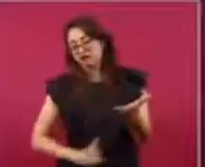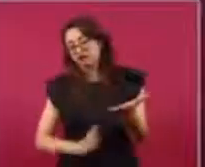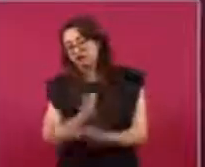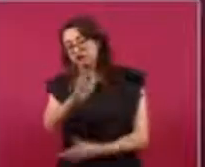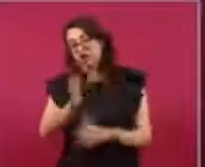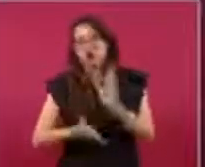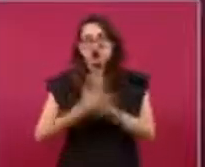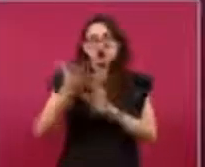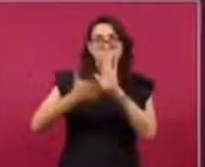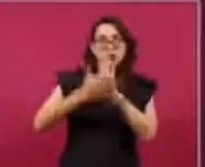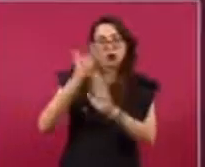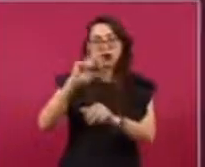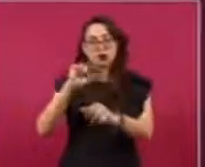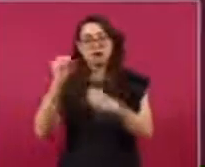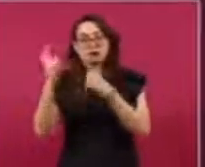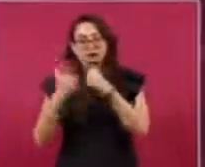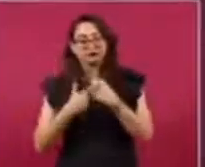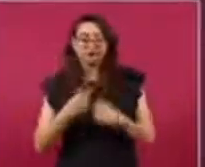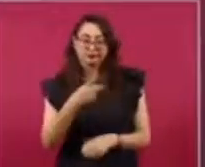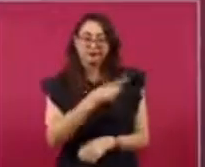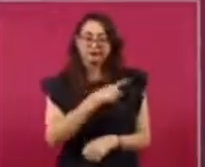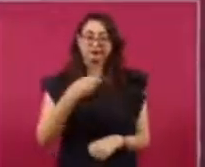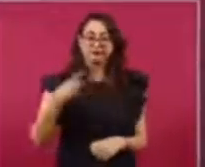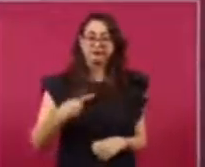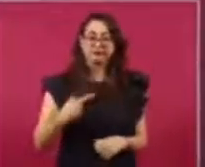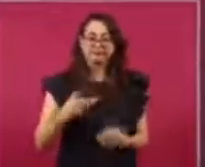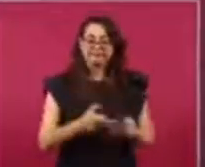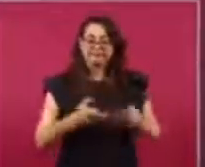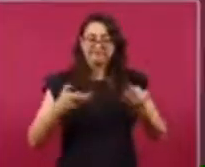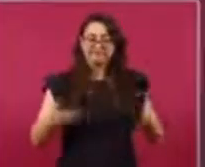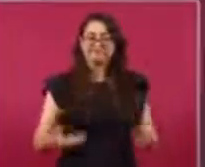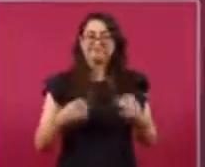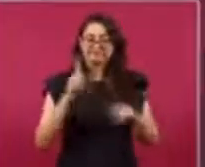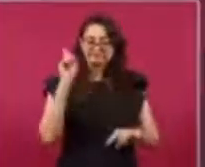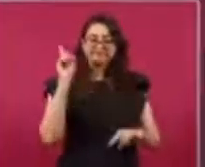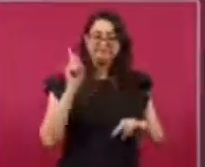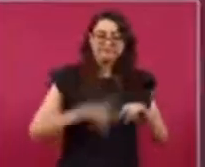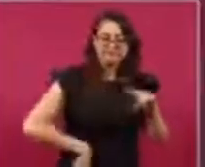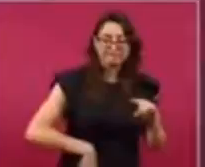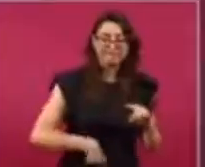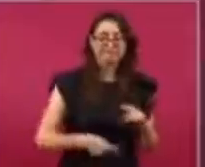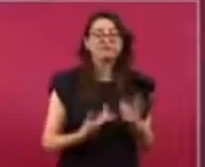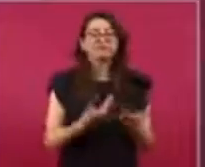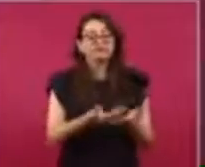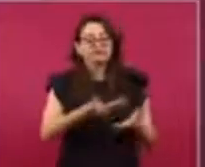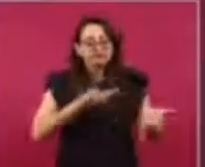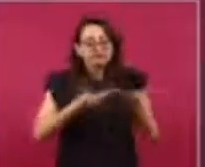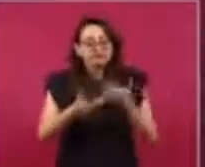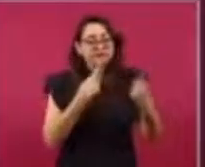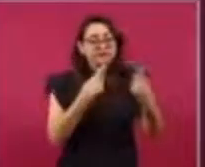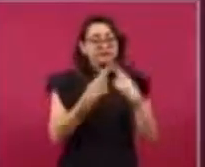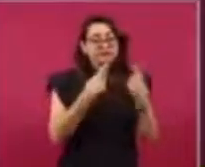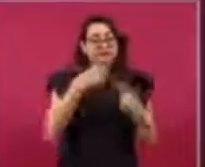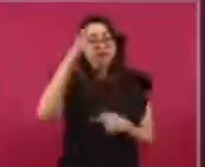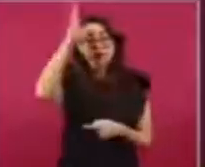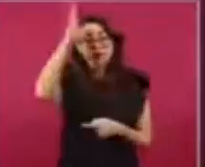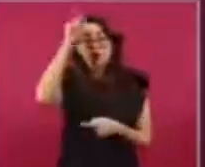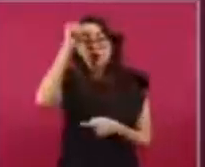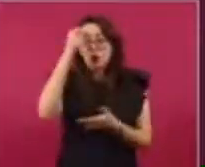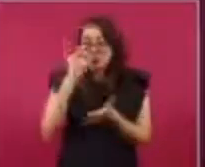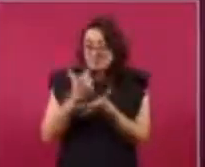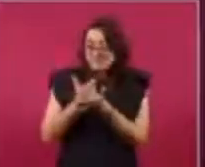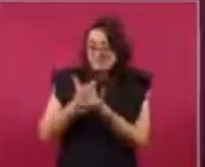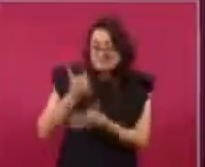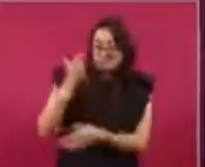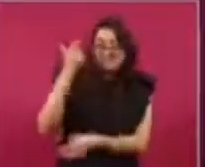afectado porque de esa manera eh se agiliza el trámite y se le paga lo que establece